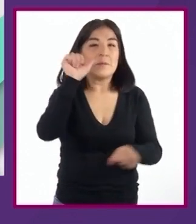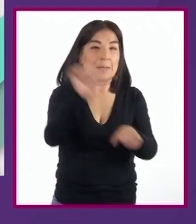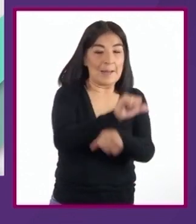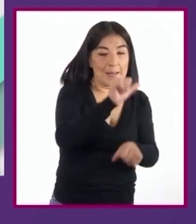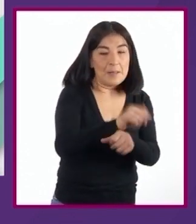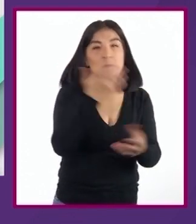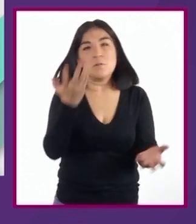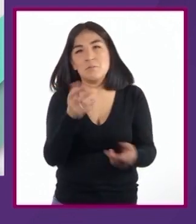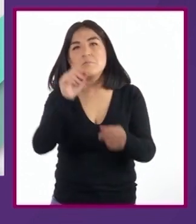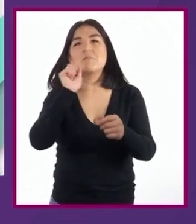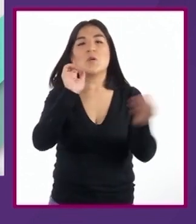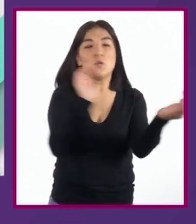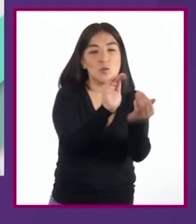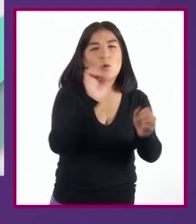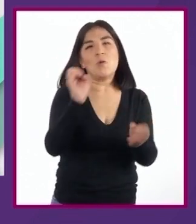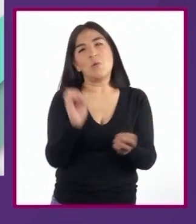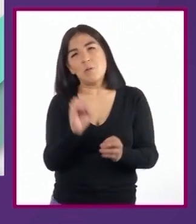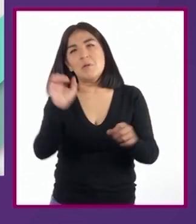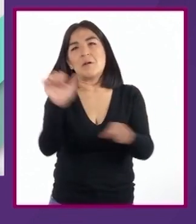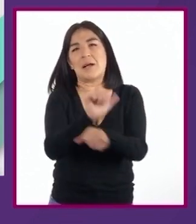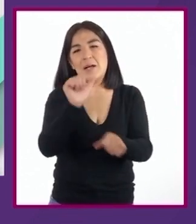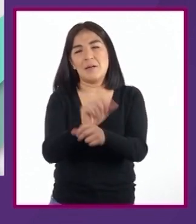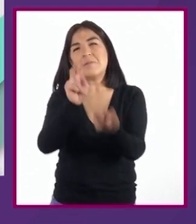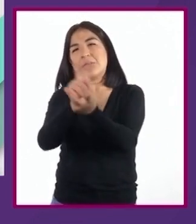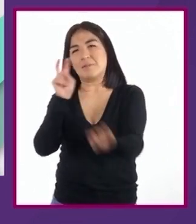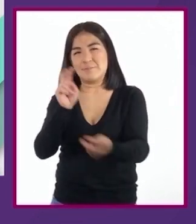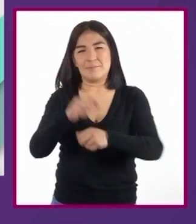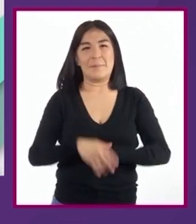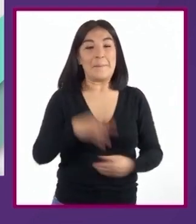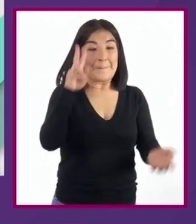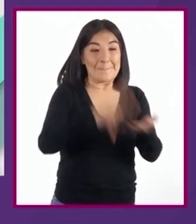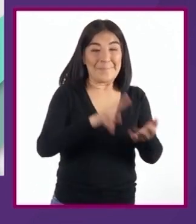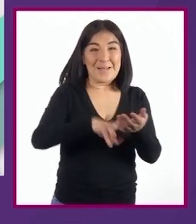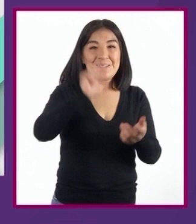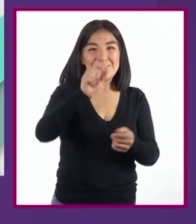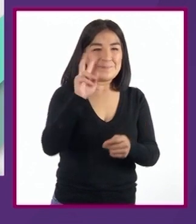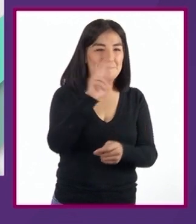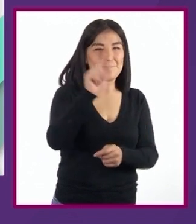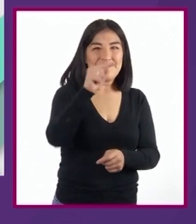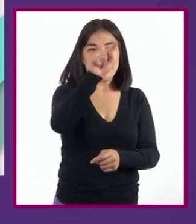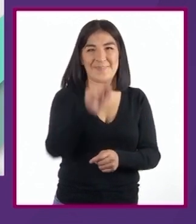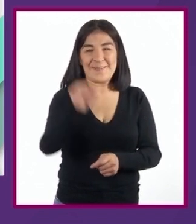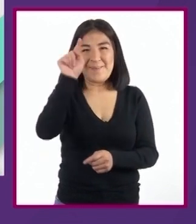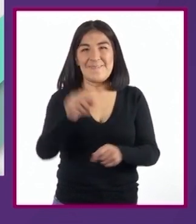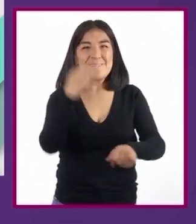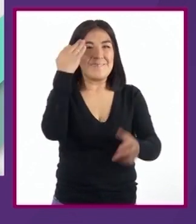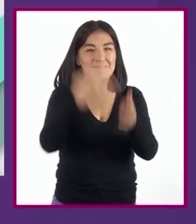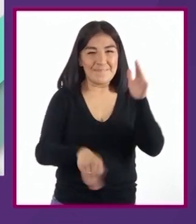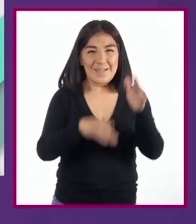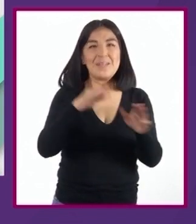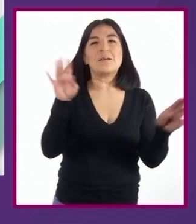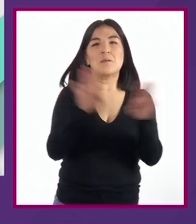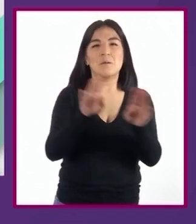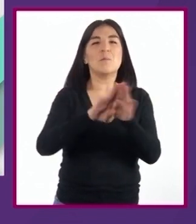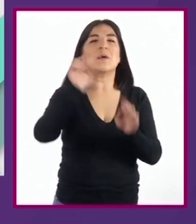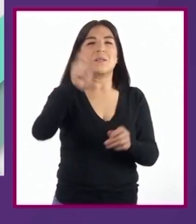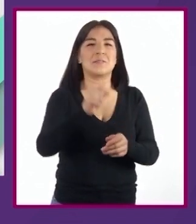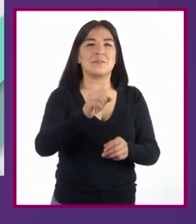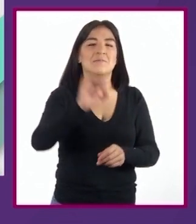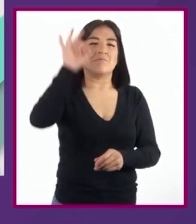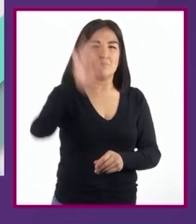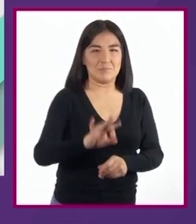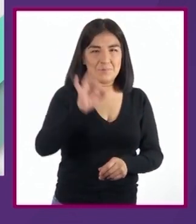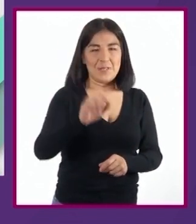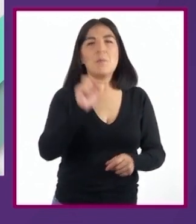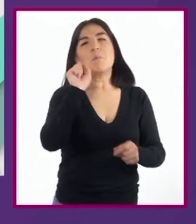auto. Empezamos por llenar los valores faltantes, cambiando de fracción a decimal y a porcentaje, como